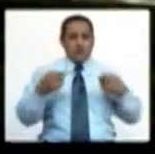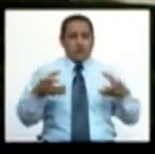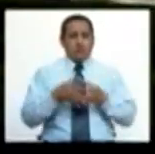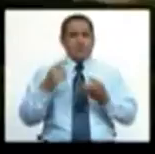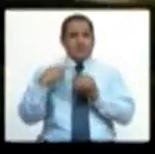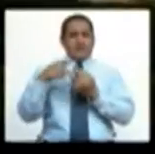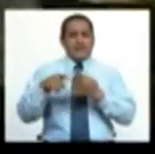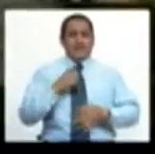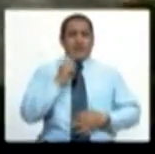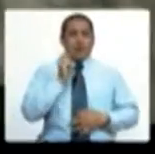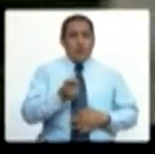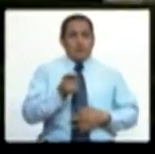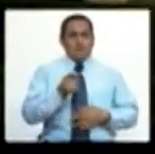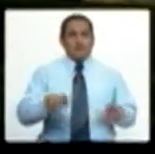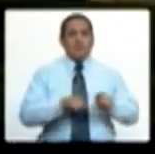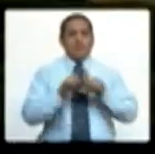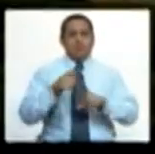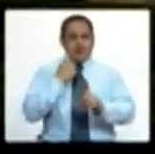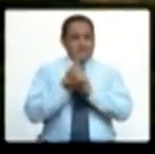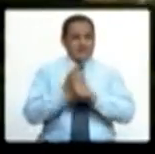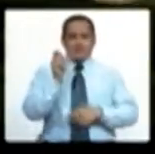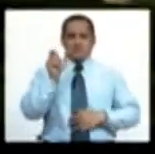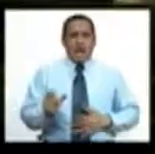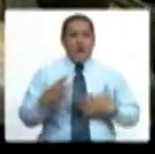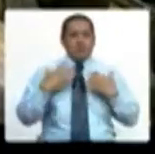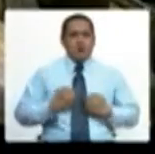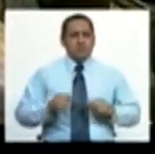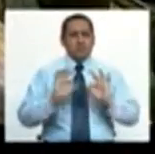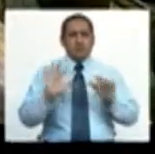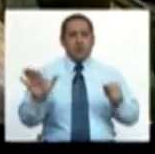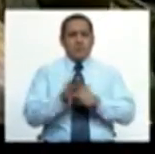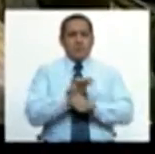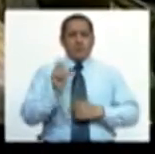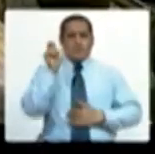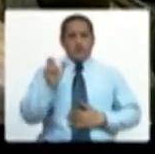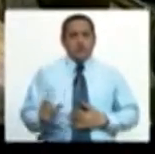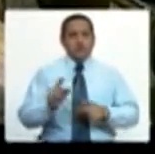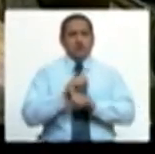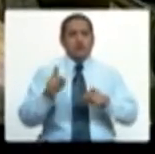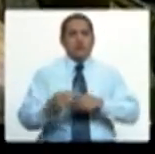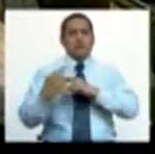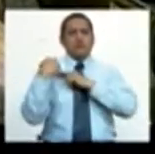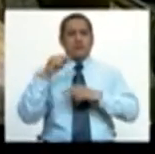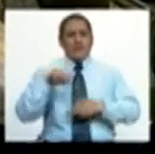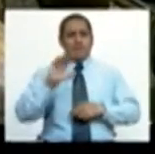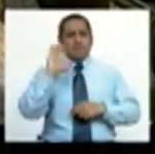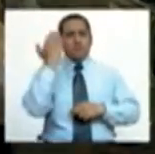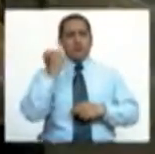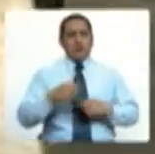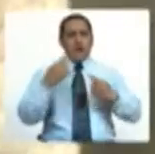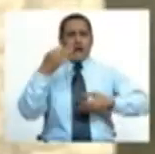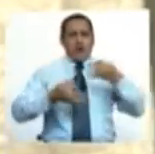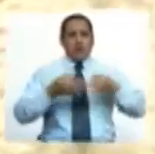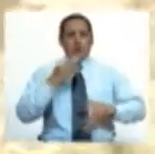los magistrados que así lo estimaron, con la sola presencia del abogado, la persona ya no está obligada a asistir a la